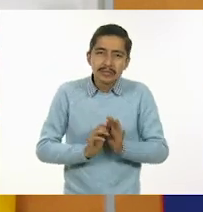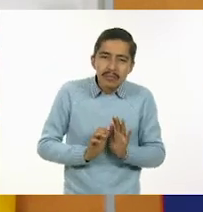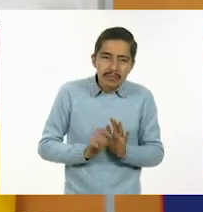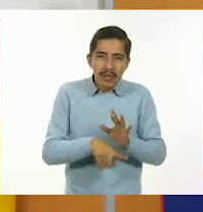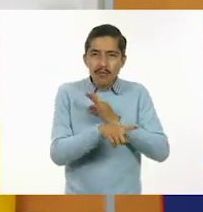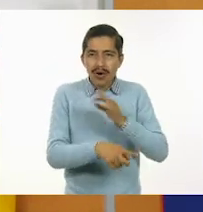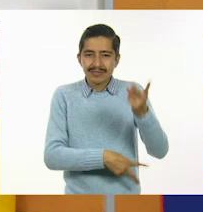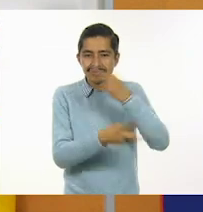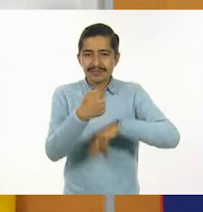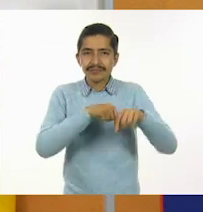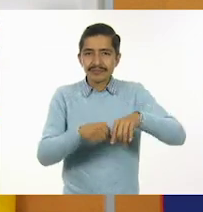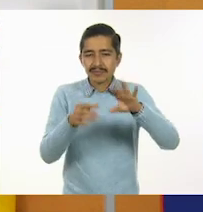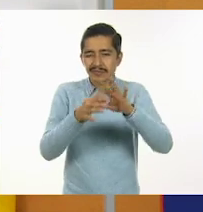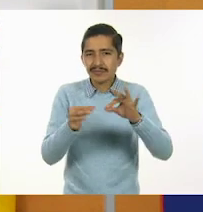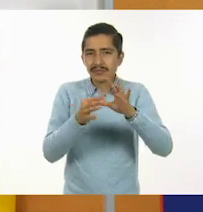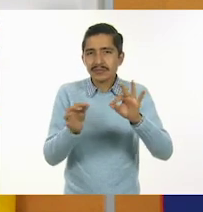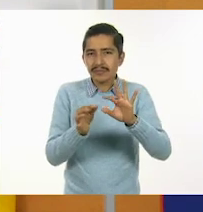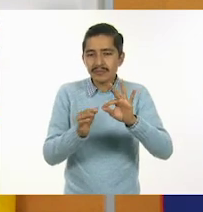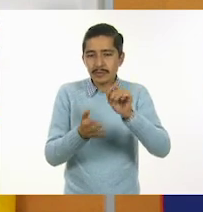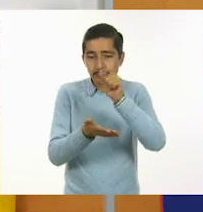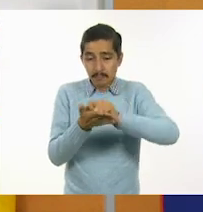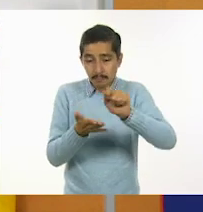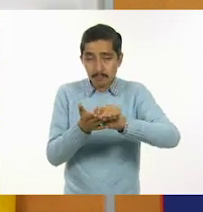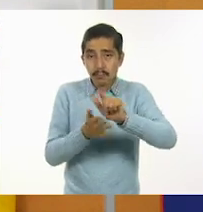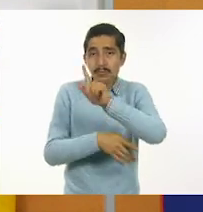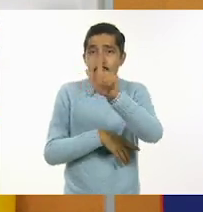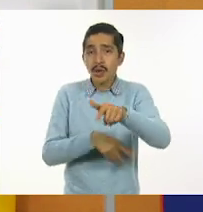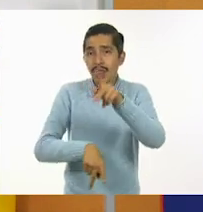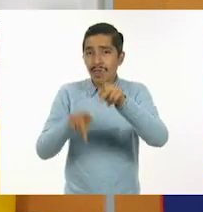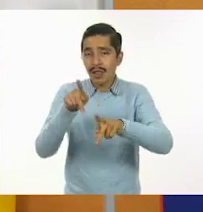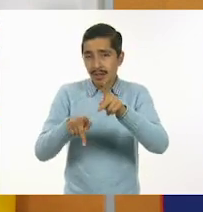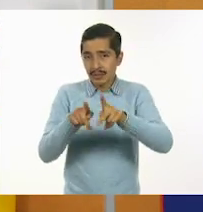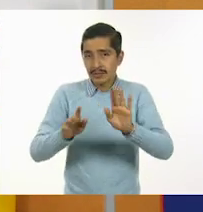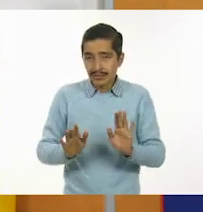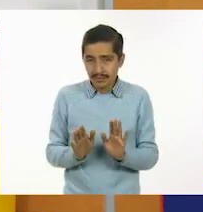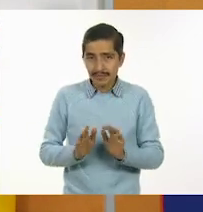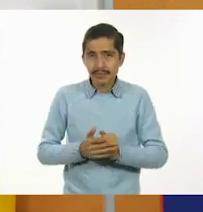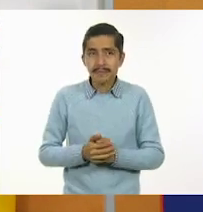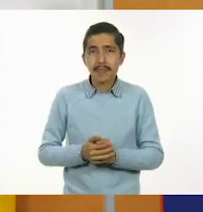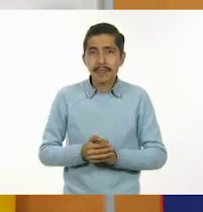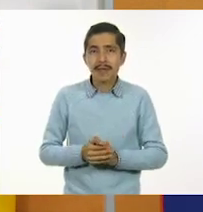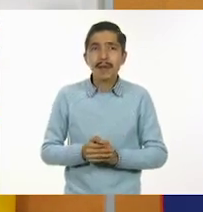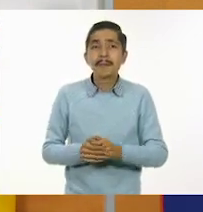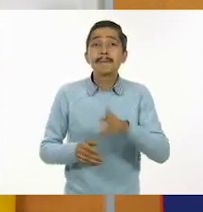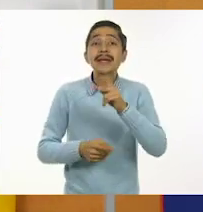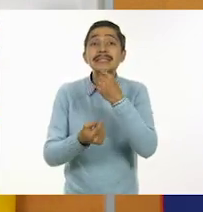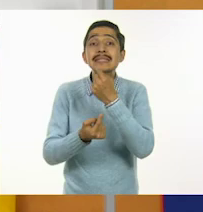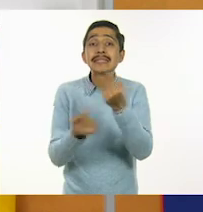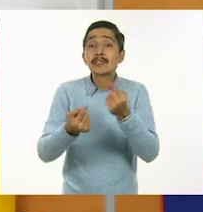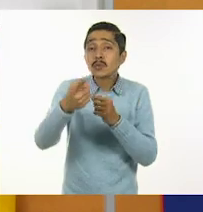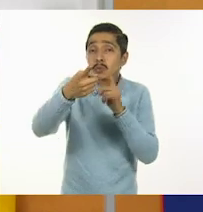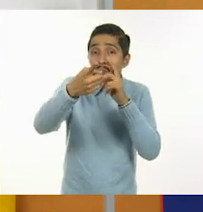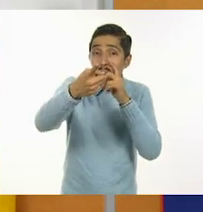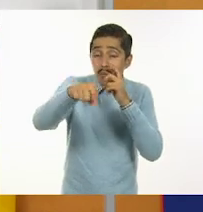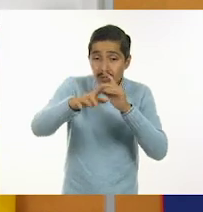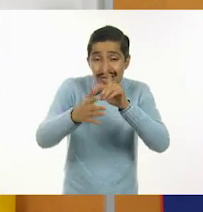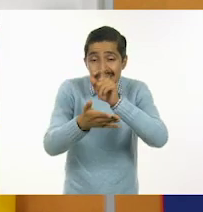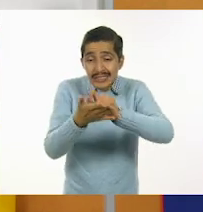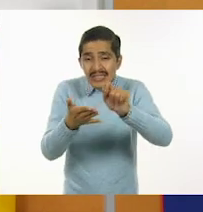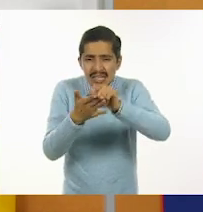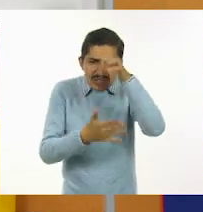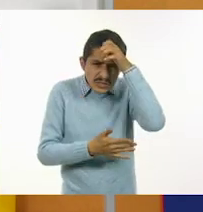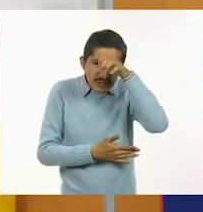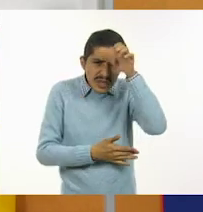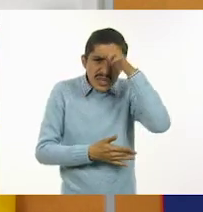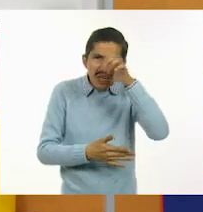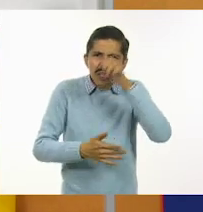a venir a decir y nosotros escribimos y después las platicamos en otro programa. Perfecto. Entonces, pero que los niños escriban alguna